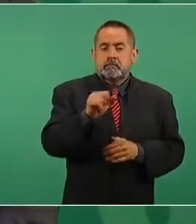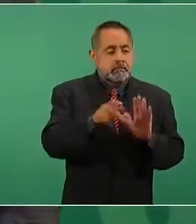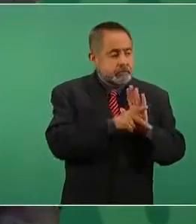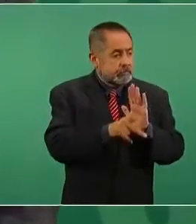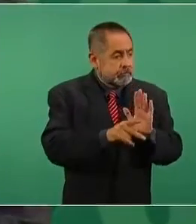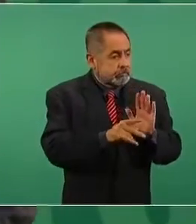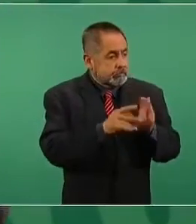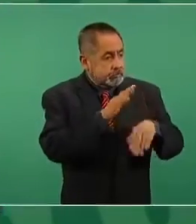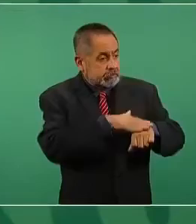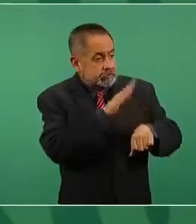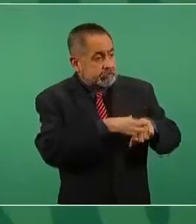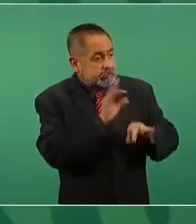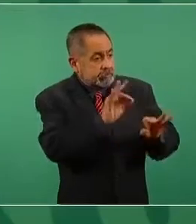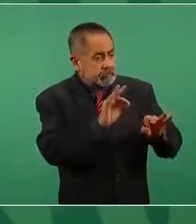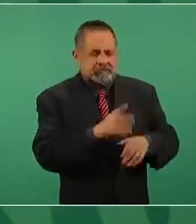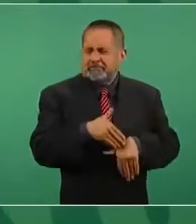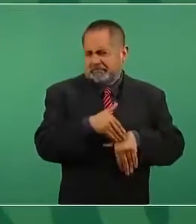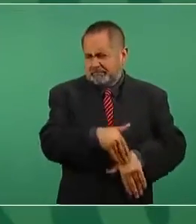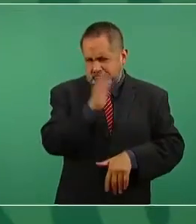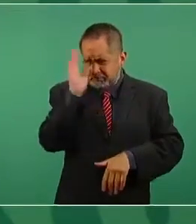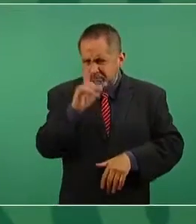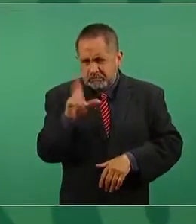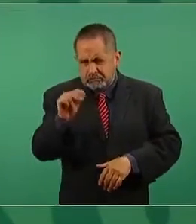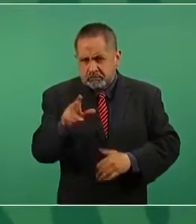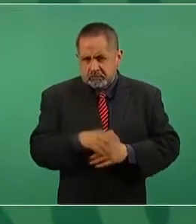Entonces, sí llegar a acuerdos,